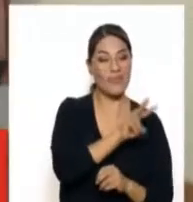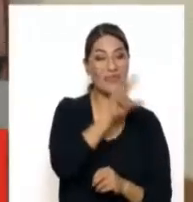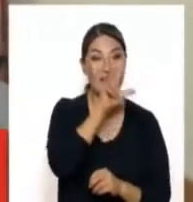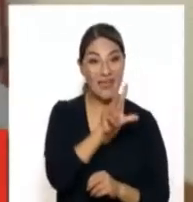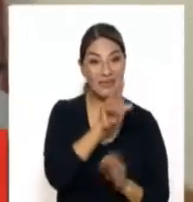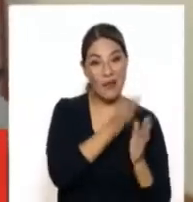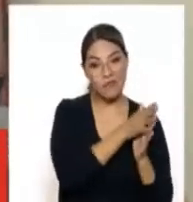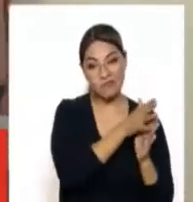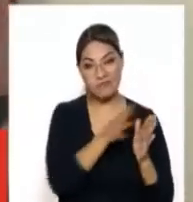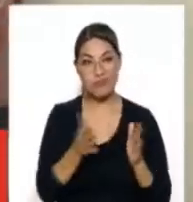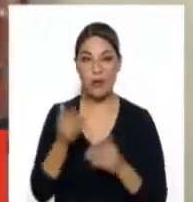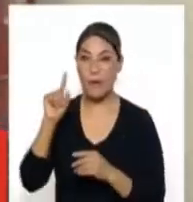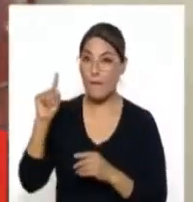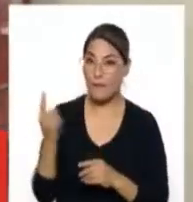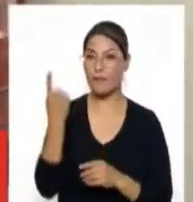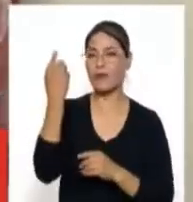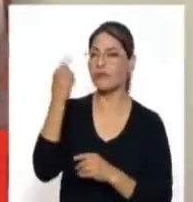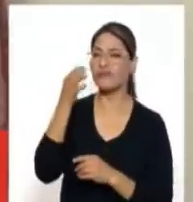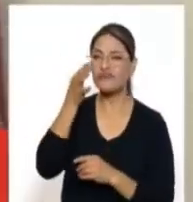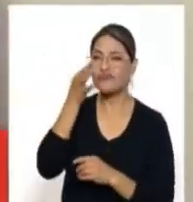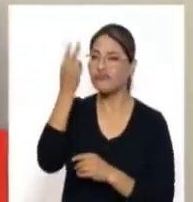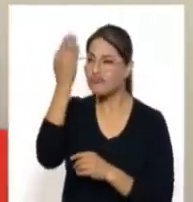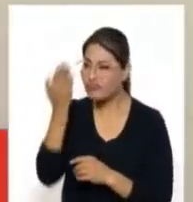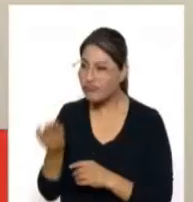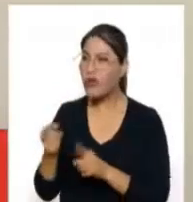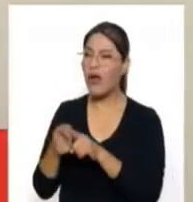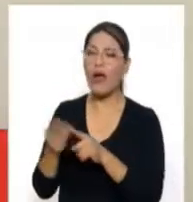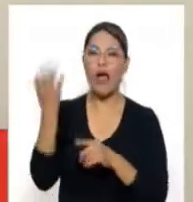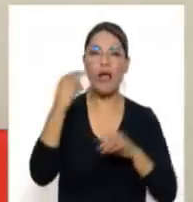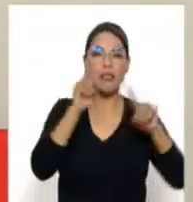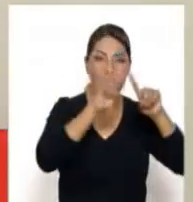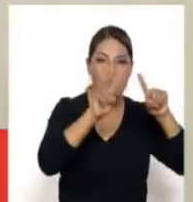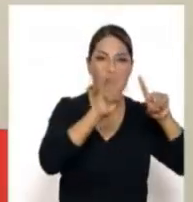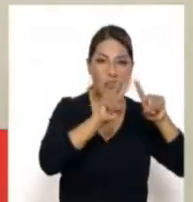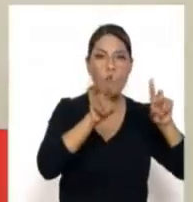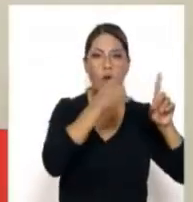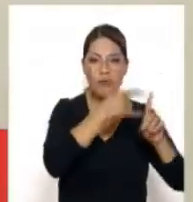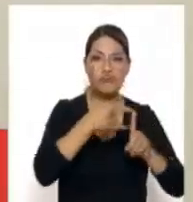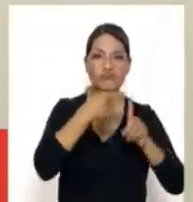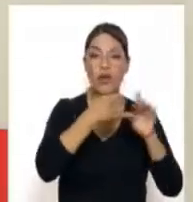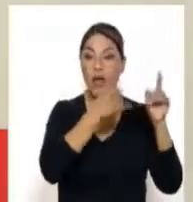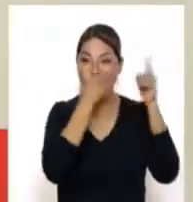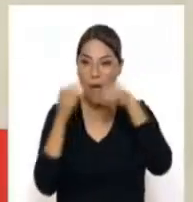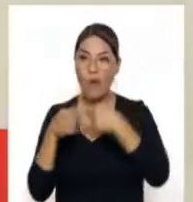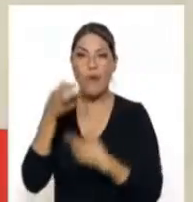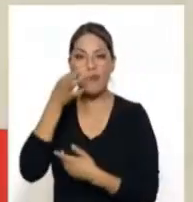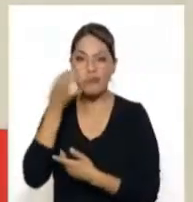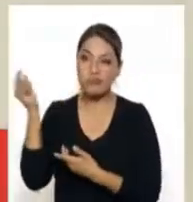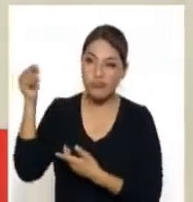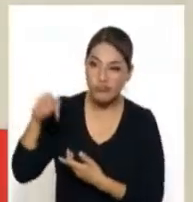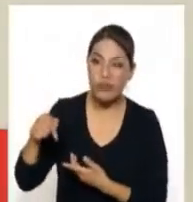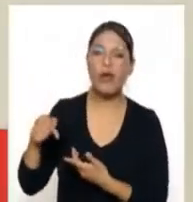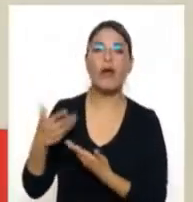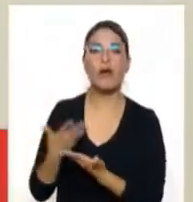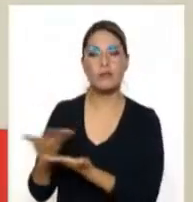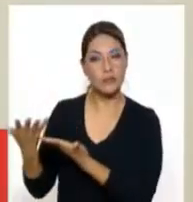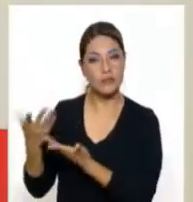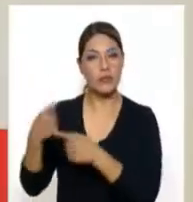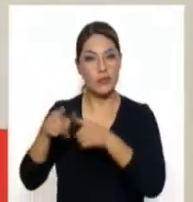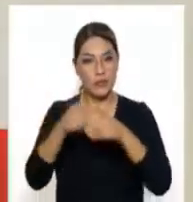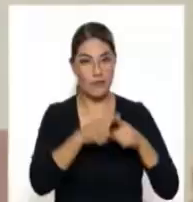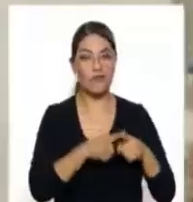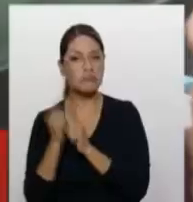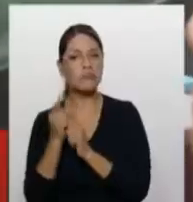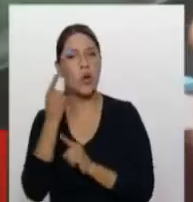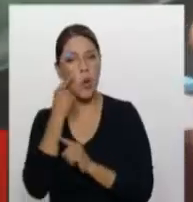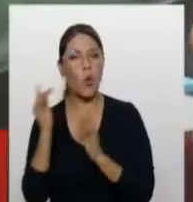que se le ve a Alejandro Toledo fuera de la virtualidad, en una sala penal exclusiva para procesar a exmandatarios, instalada